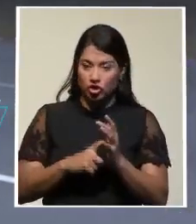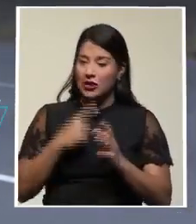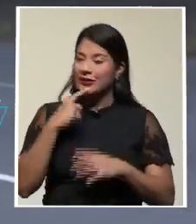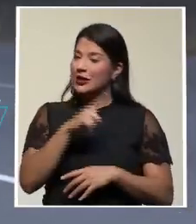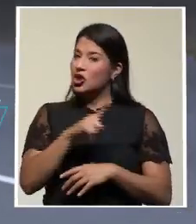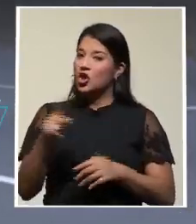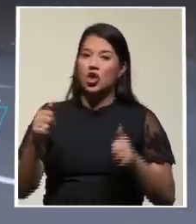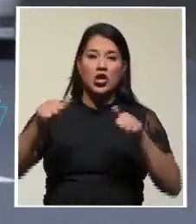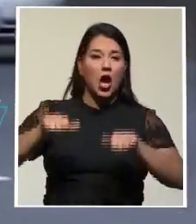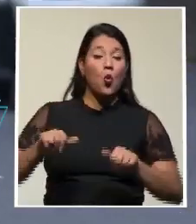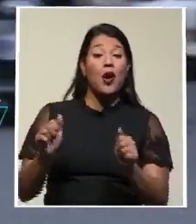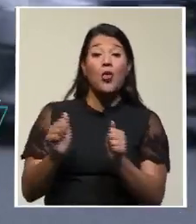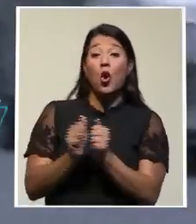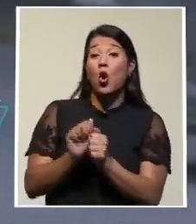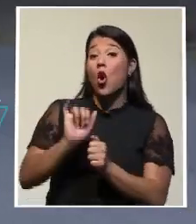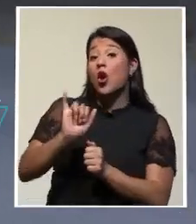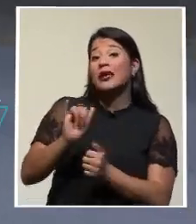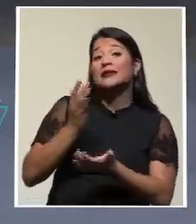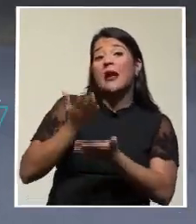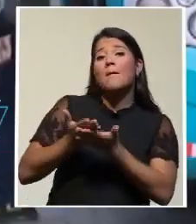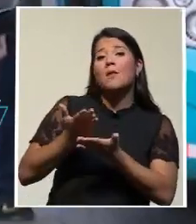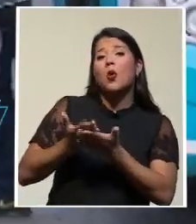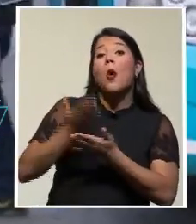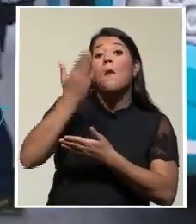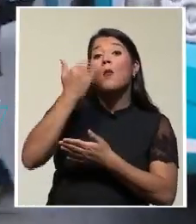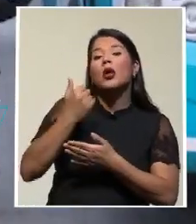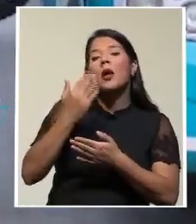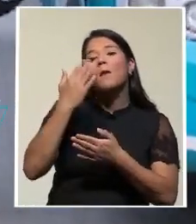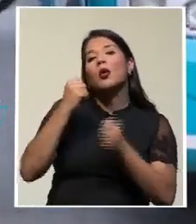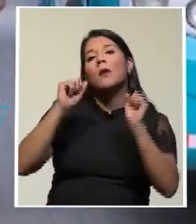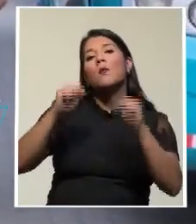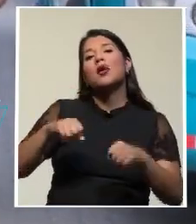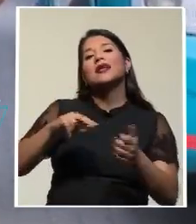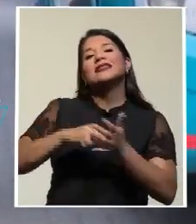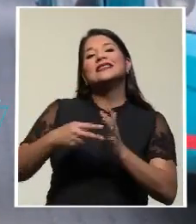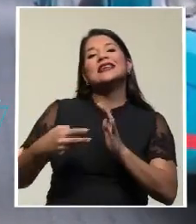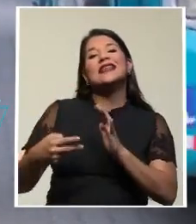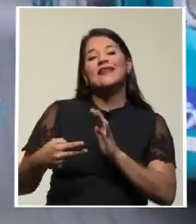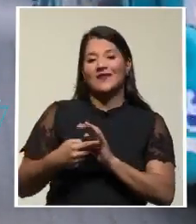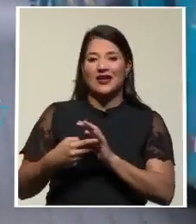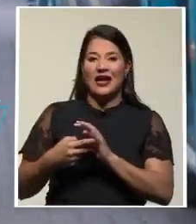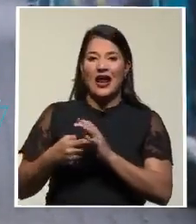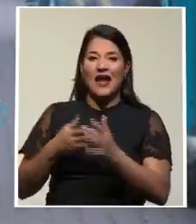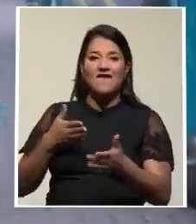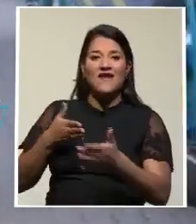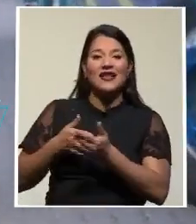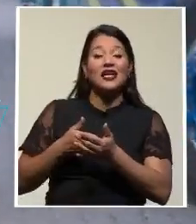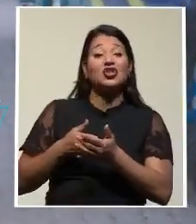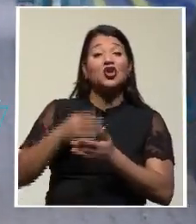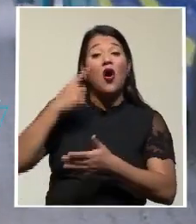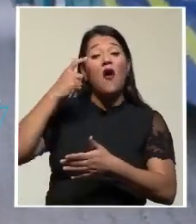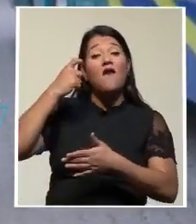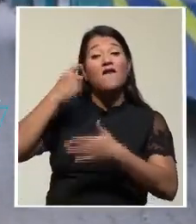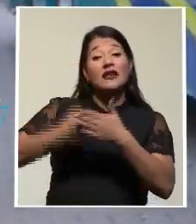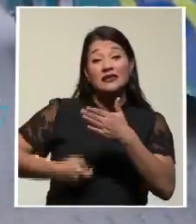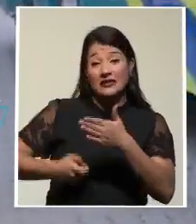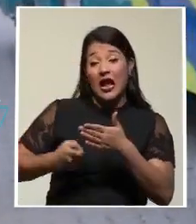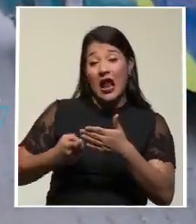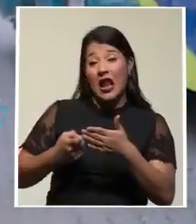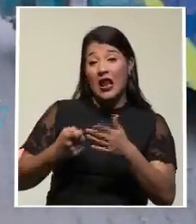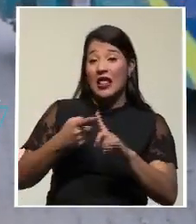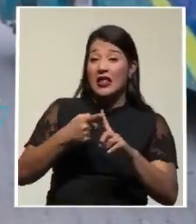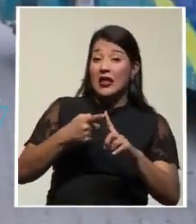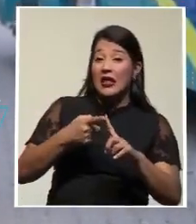la propuesta, pues la misma generaría un hueco fiscal en las arcas públicas de entre unos 60 a